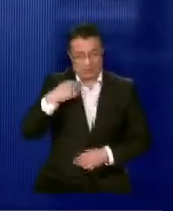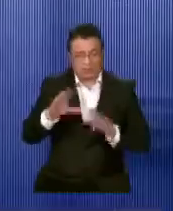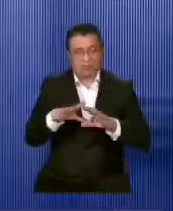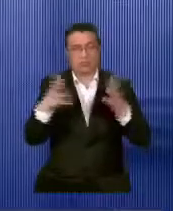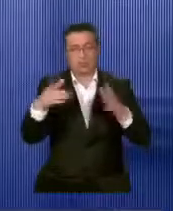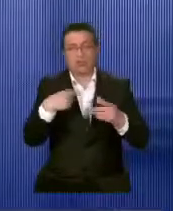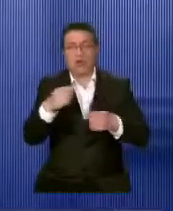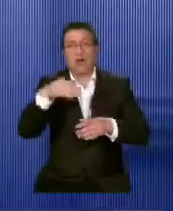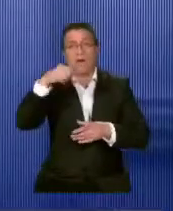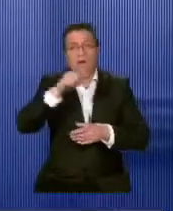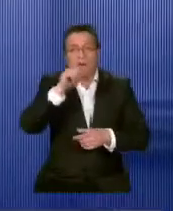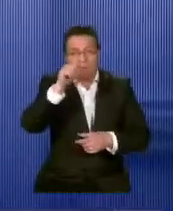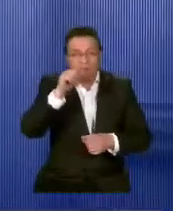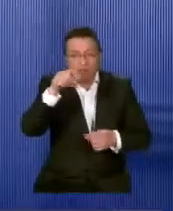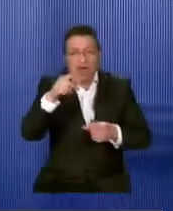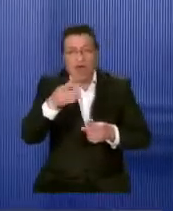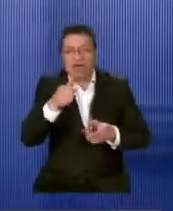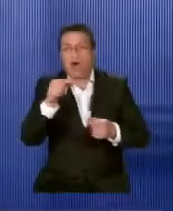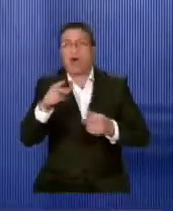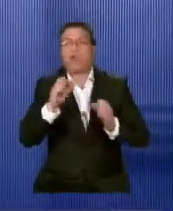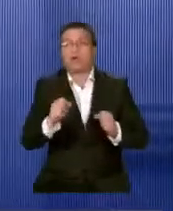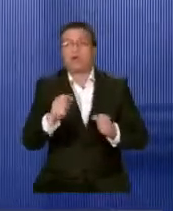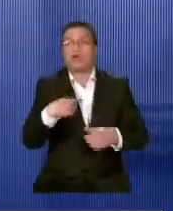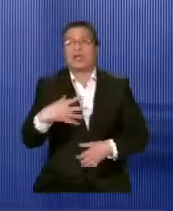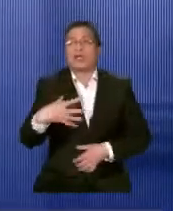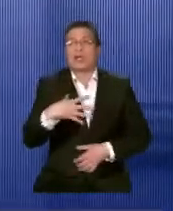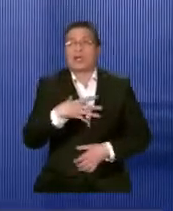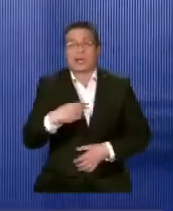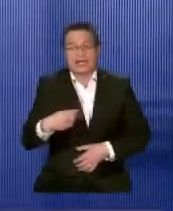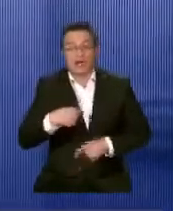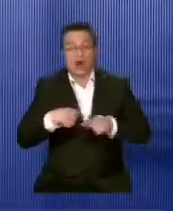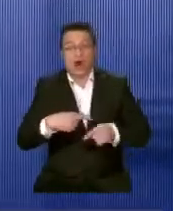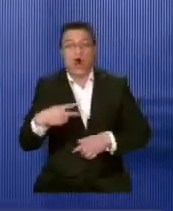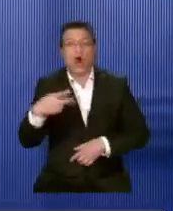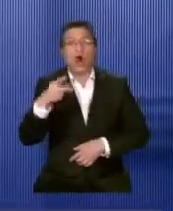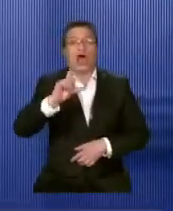son por consumo de droga, sería capaz de amar un hijo homosexual.